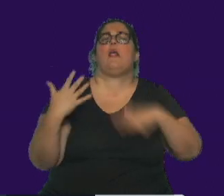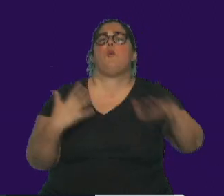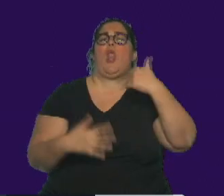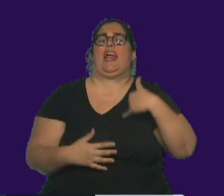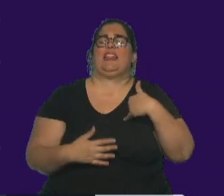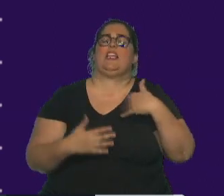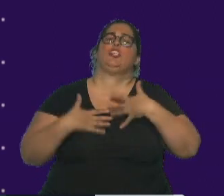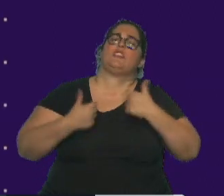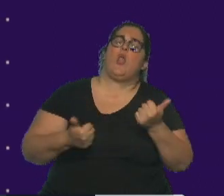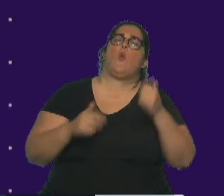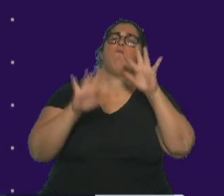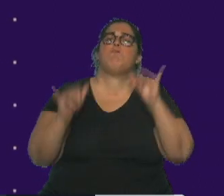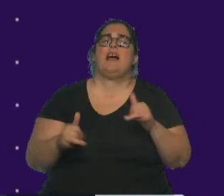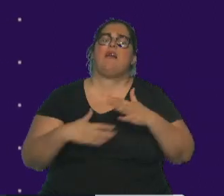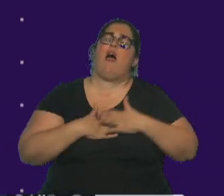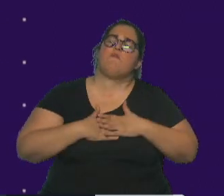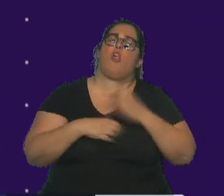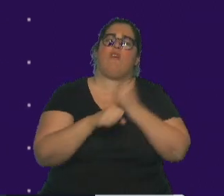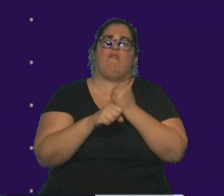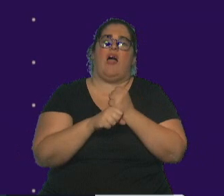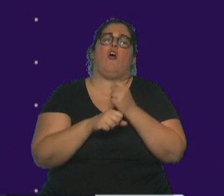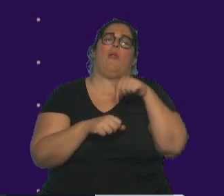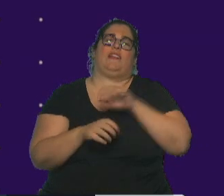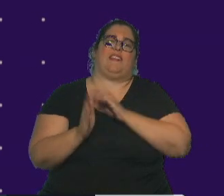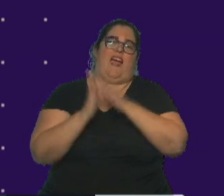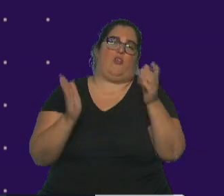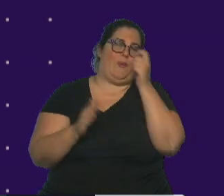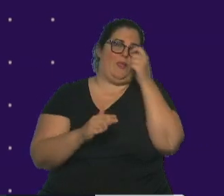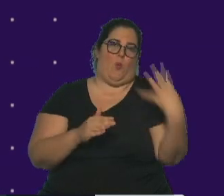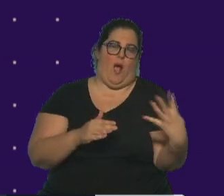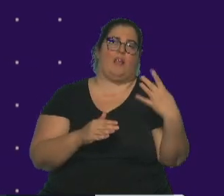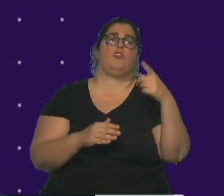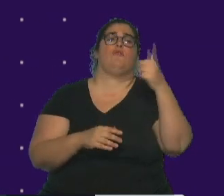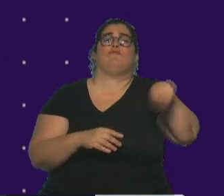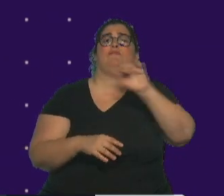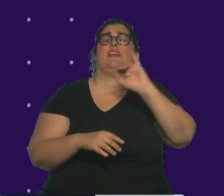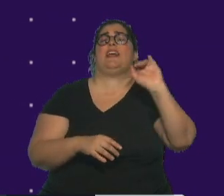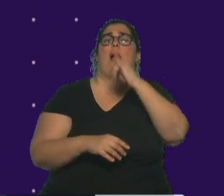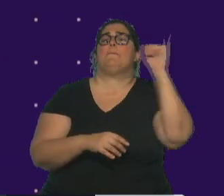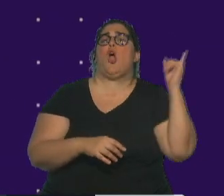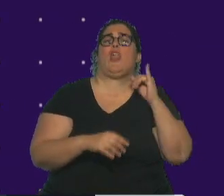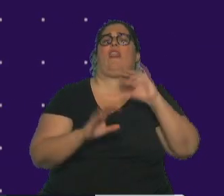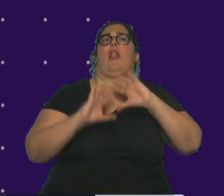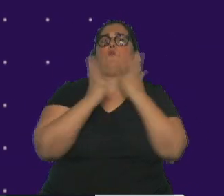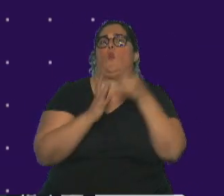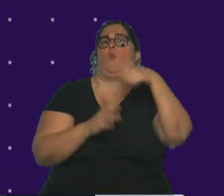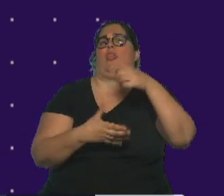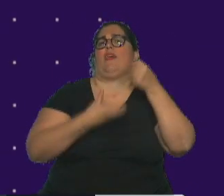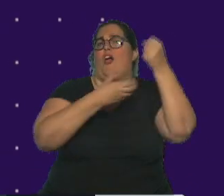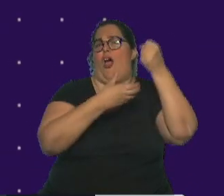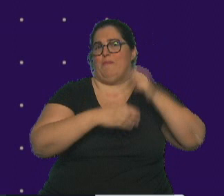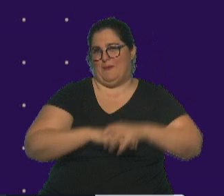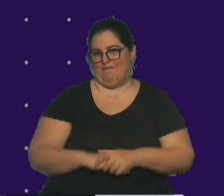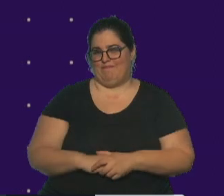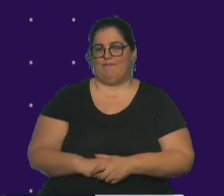paz, amor y trabajo en este 2024. Que levanten la copa los campeones del mundo. Y allí están